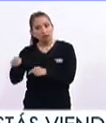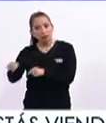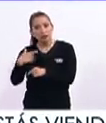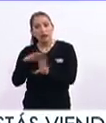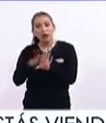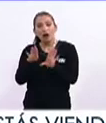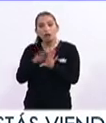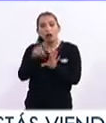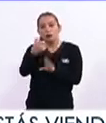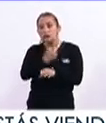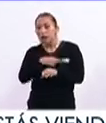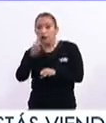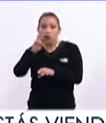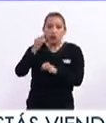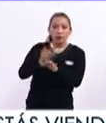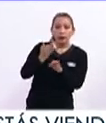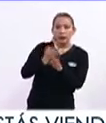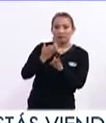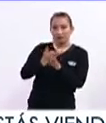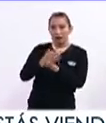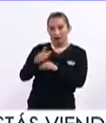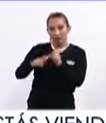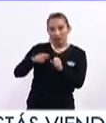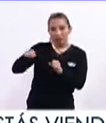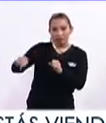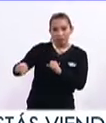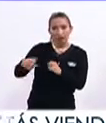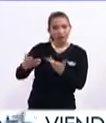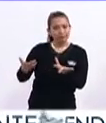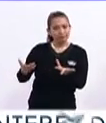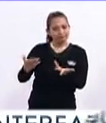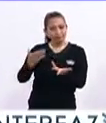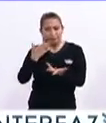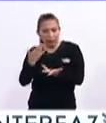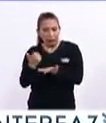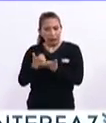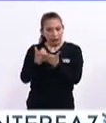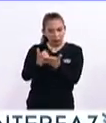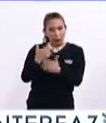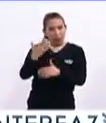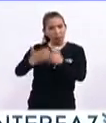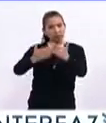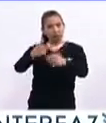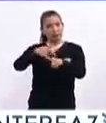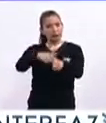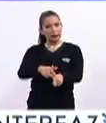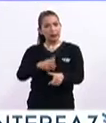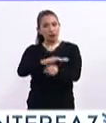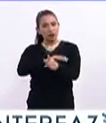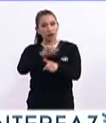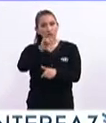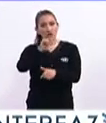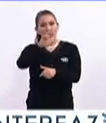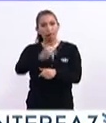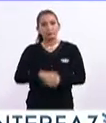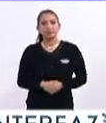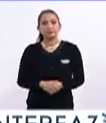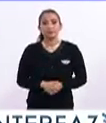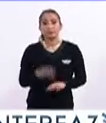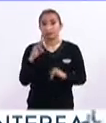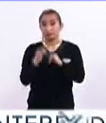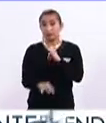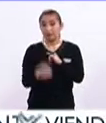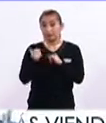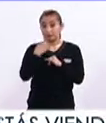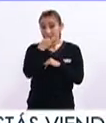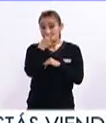cómo es que la salud genética actual de la especie está ayudando a sobrevivir a la tortuga lora. Por